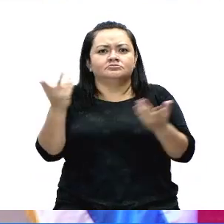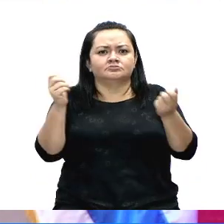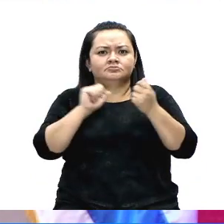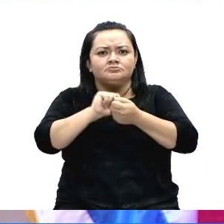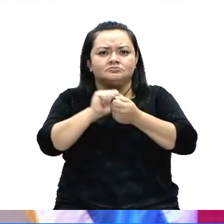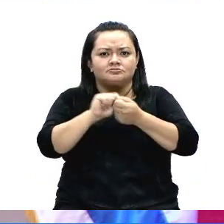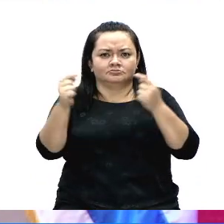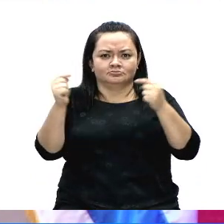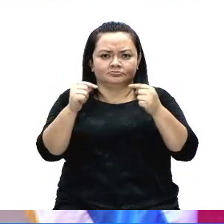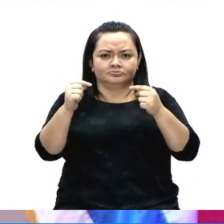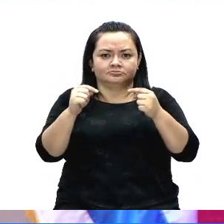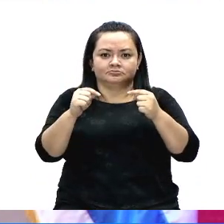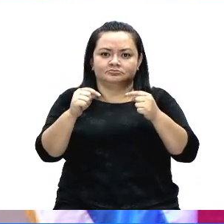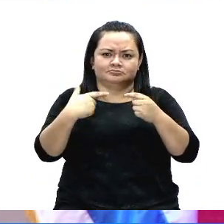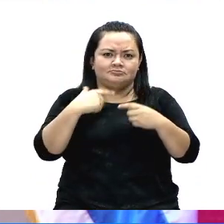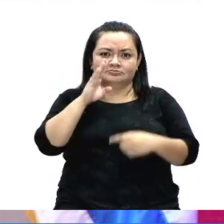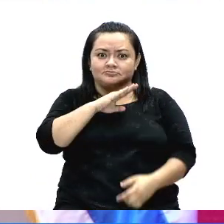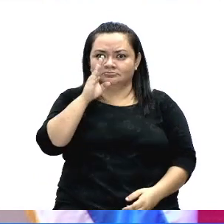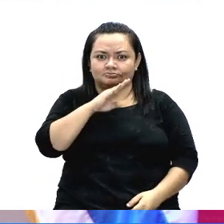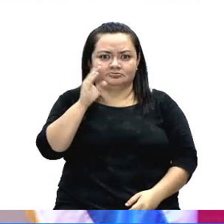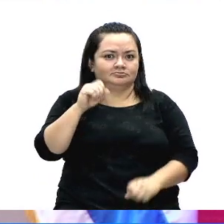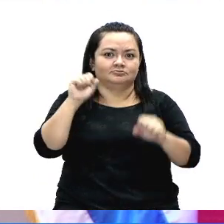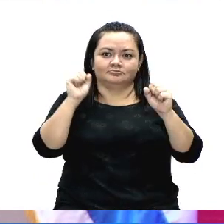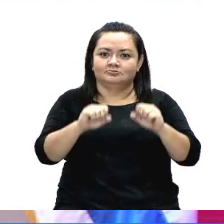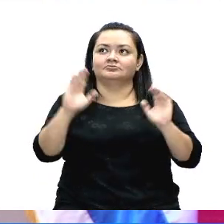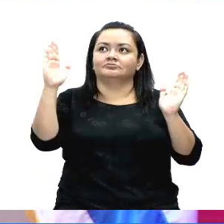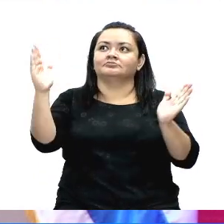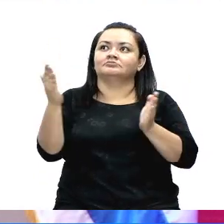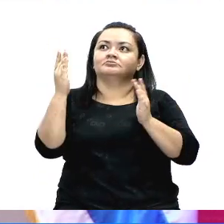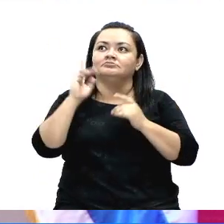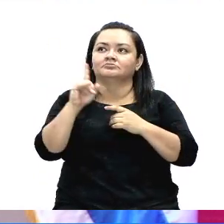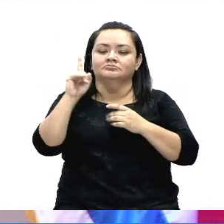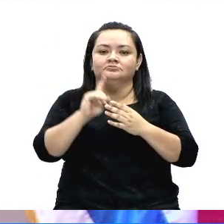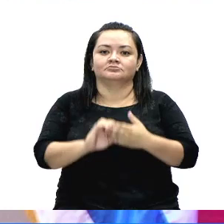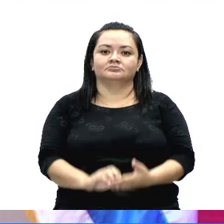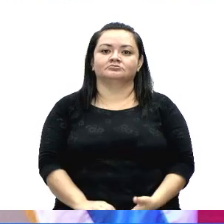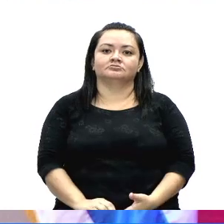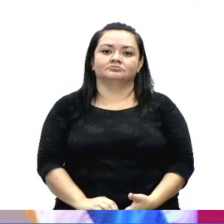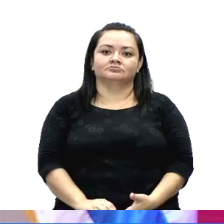su vestir porque nada en un mundo podía llegar a la presencia de dios